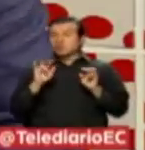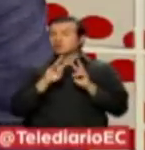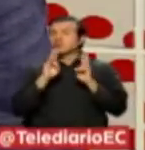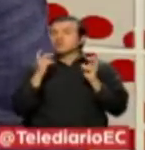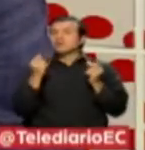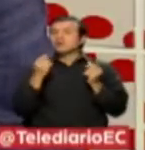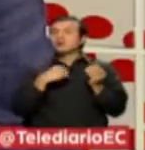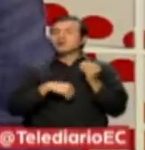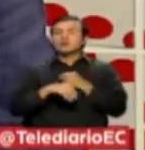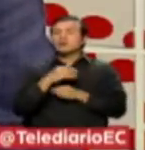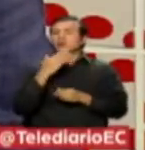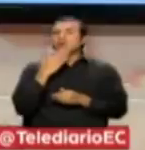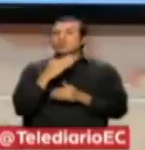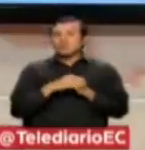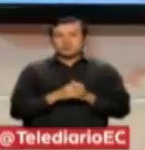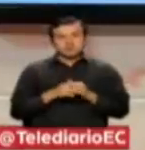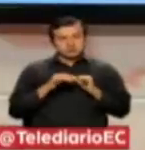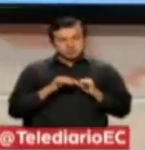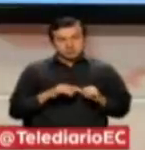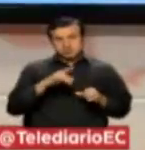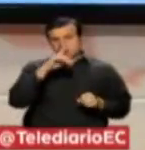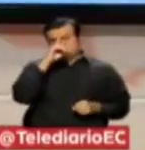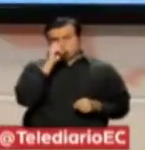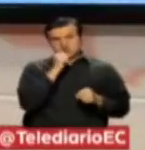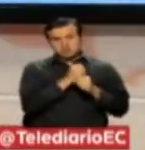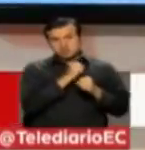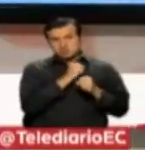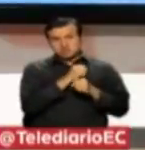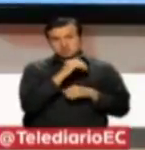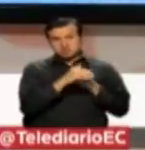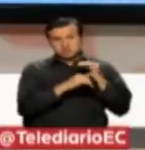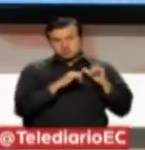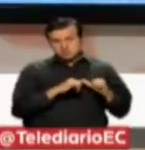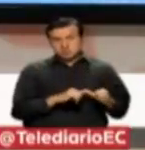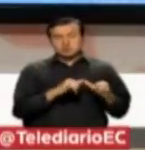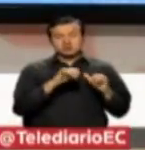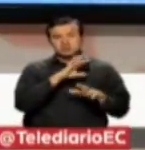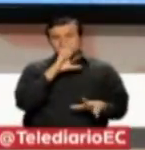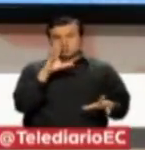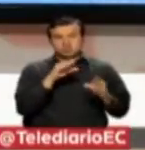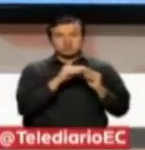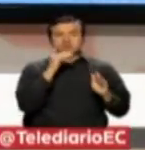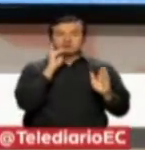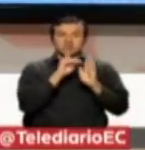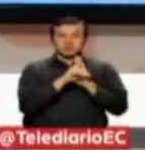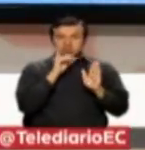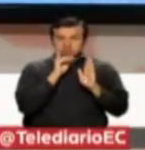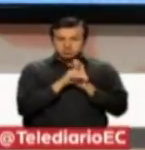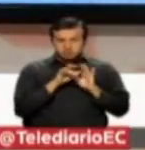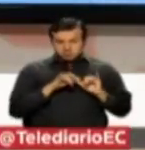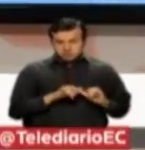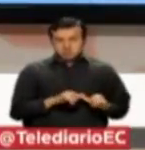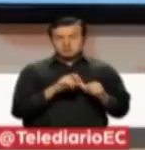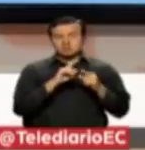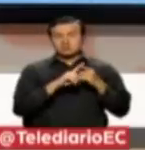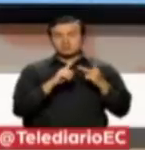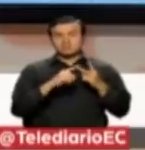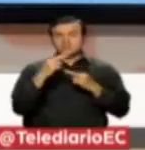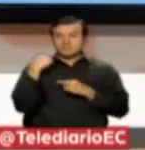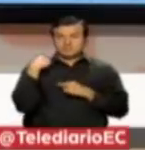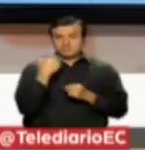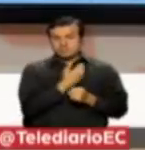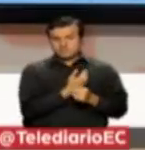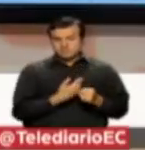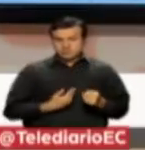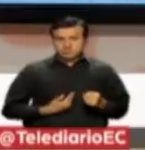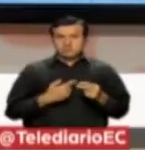y de los responsables? Seguiremos haciendo el trabajo que estamos haciendo, que corresponde hacer todas las denuncias del caso, hacer todo lo que esté en manos del Ejecutivo